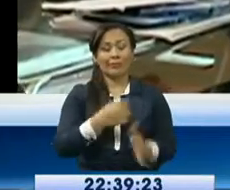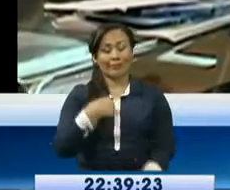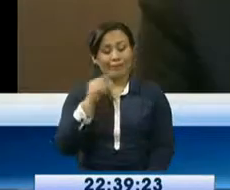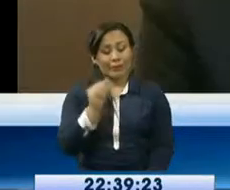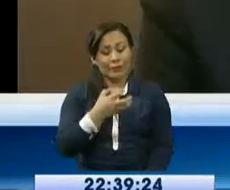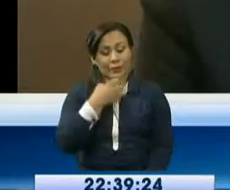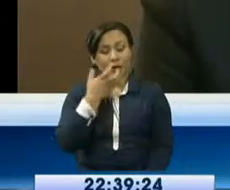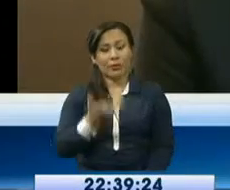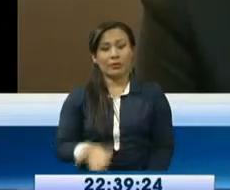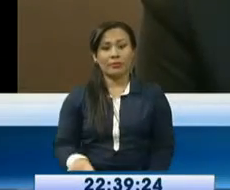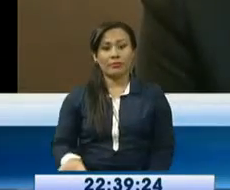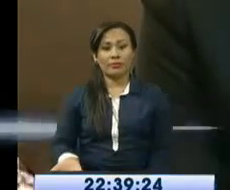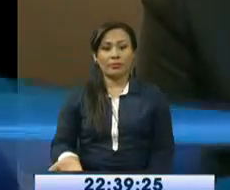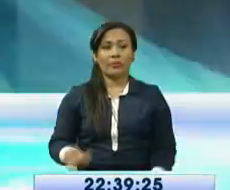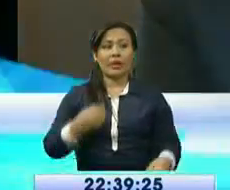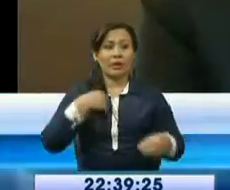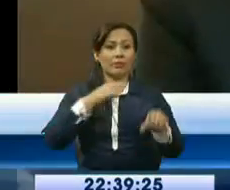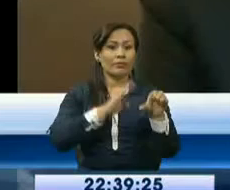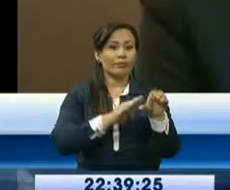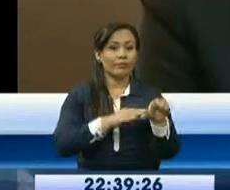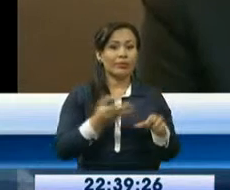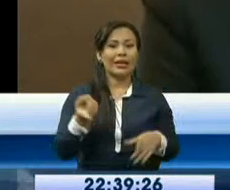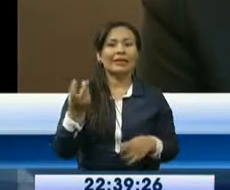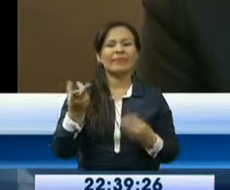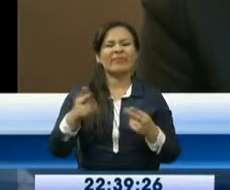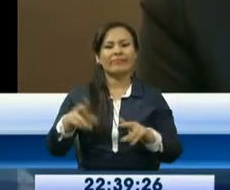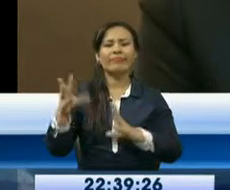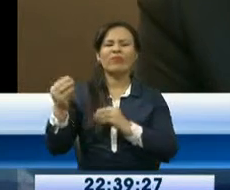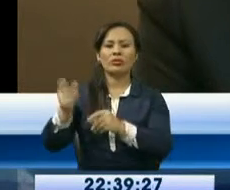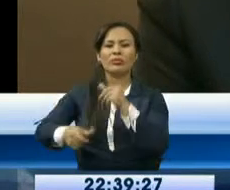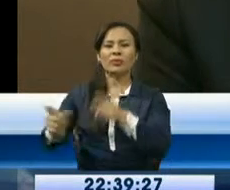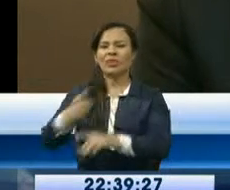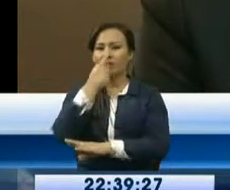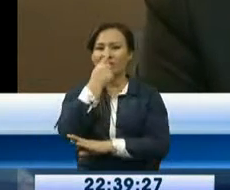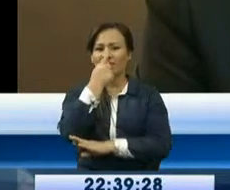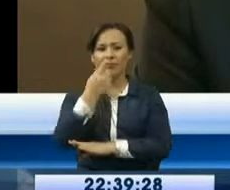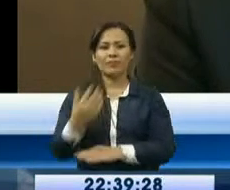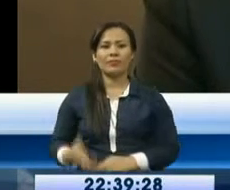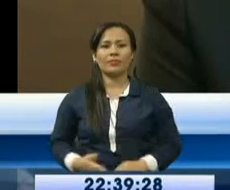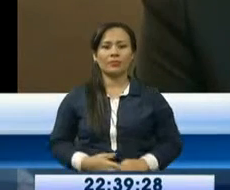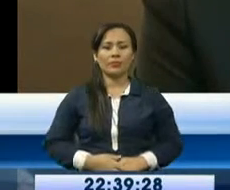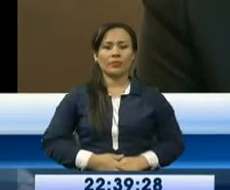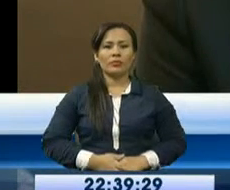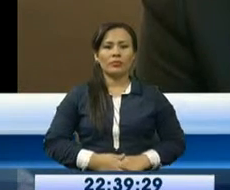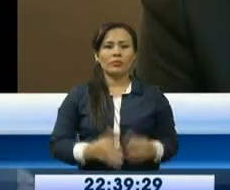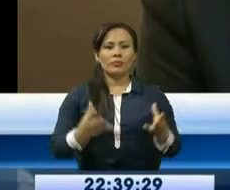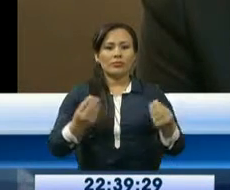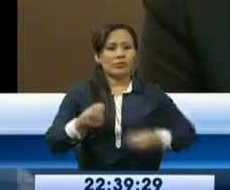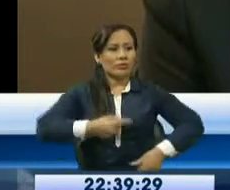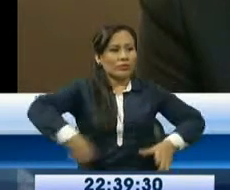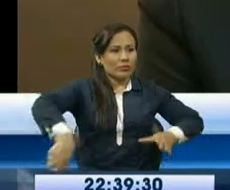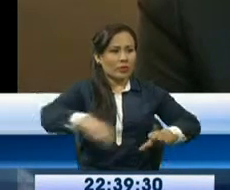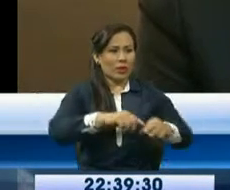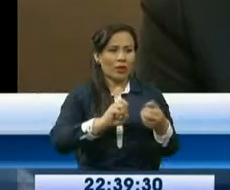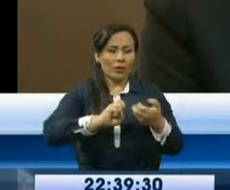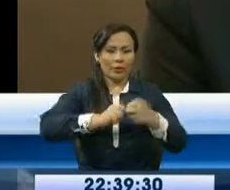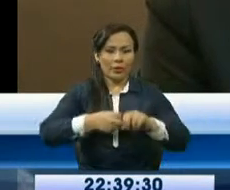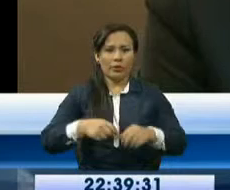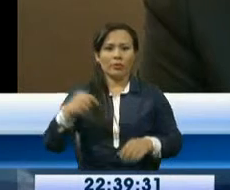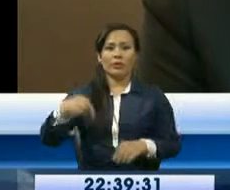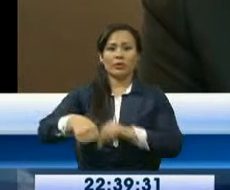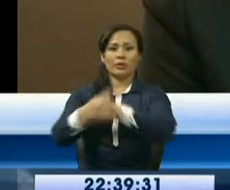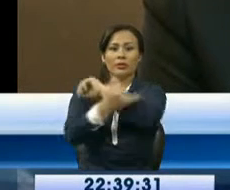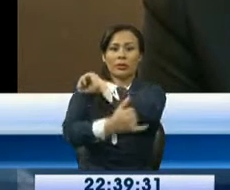malestar. Las críticas provienen de sectores interesados. Sectores que en su momento estuvieron acostumbrados en este